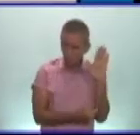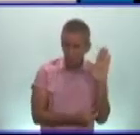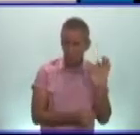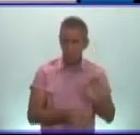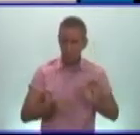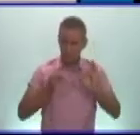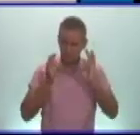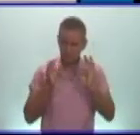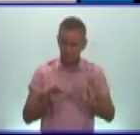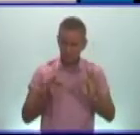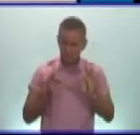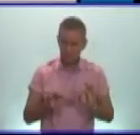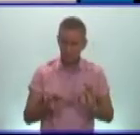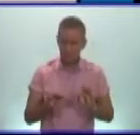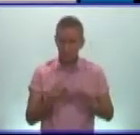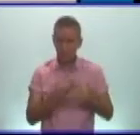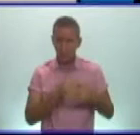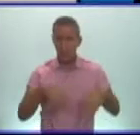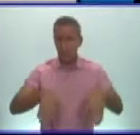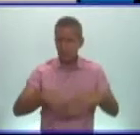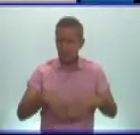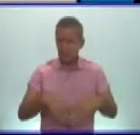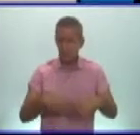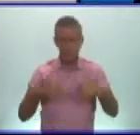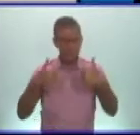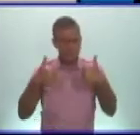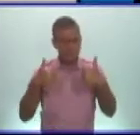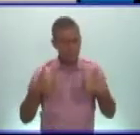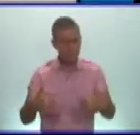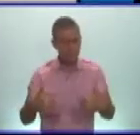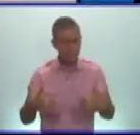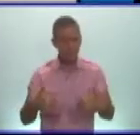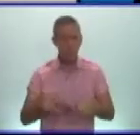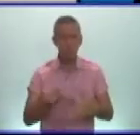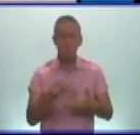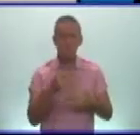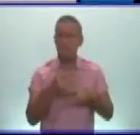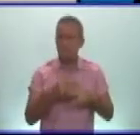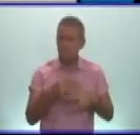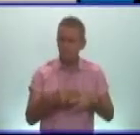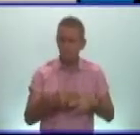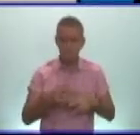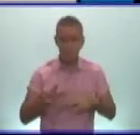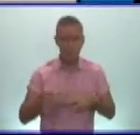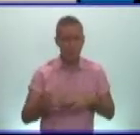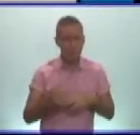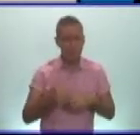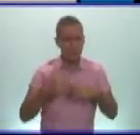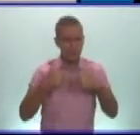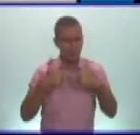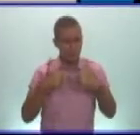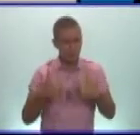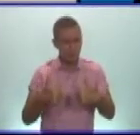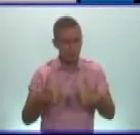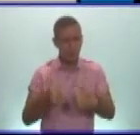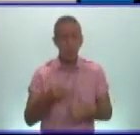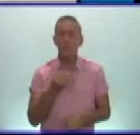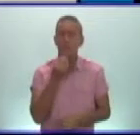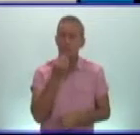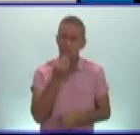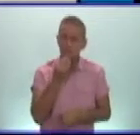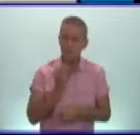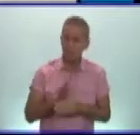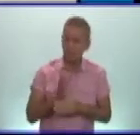no ponemos la zona postal, pues corremos el riesgo de que la carta no llegue al destino que nosotros esperamos,